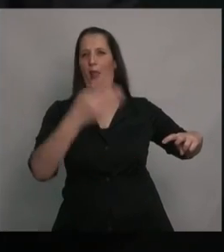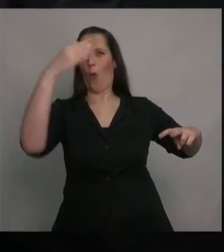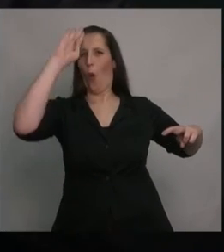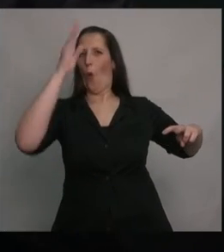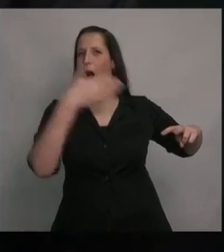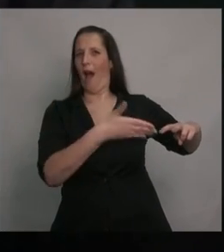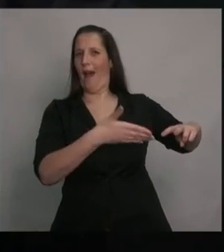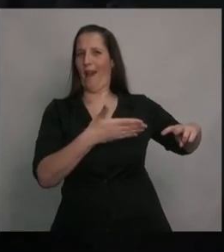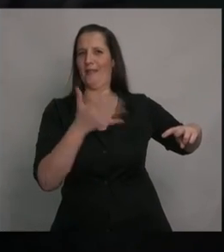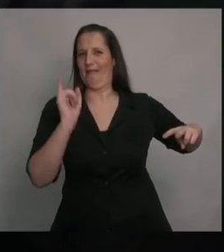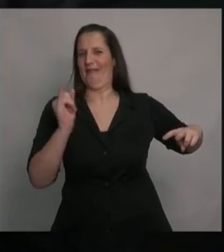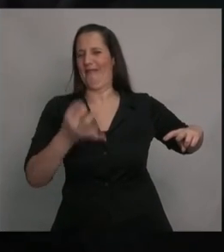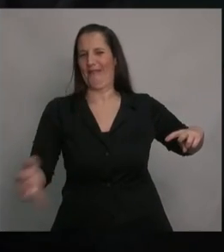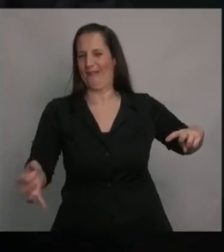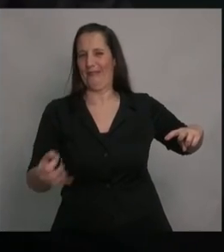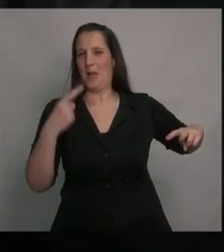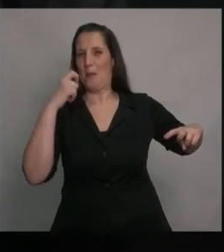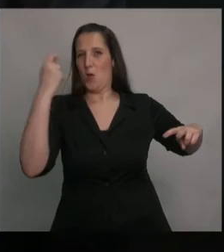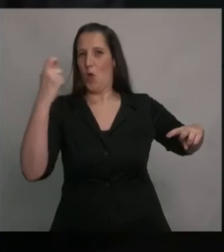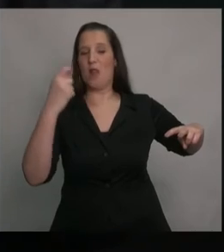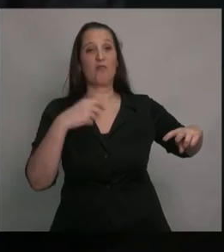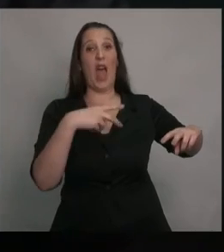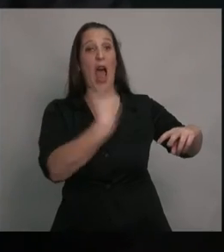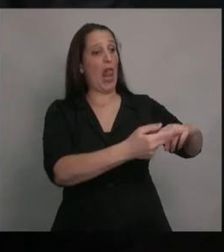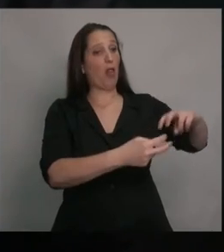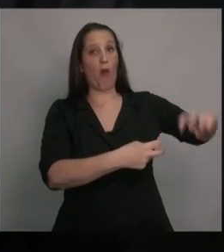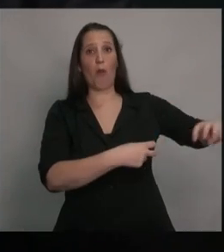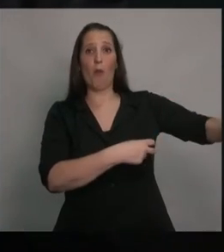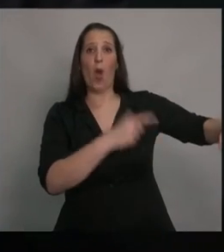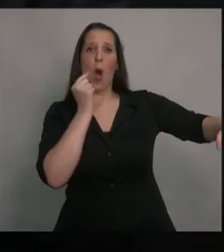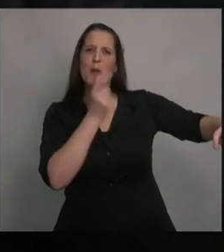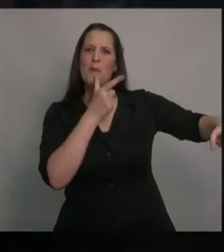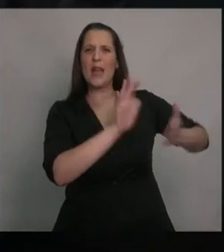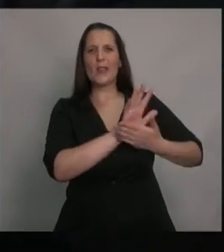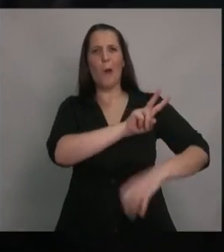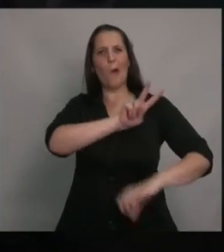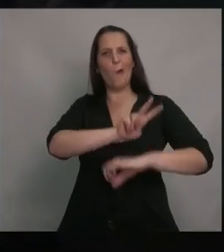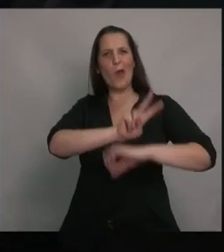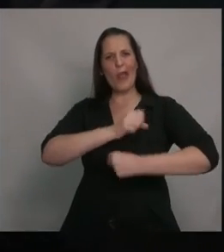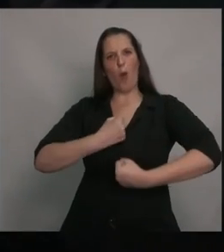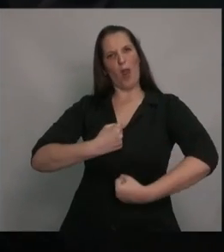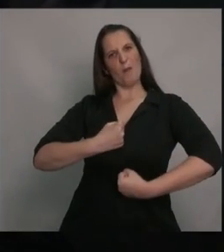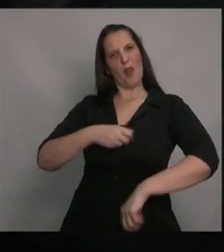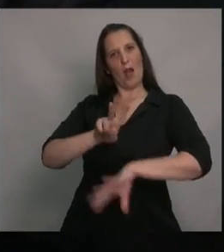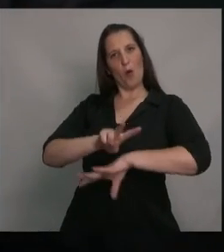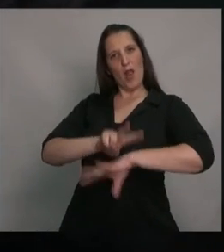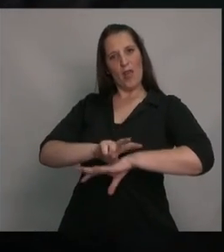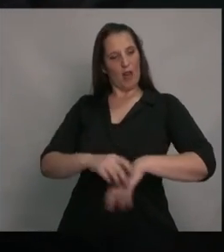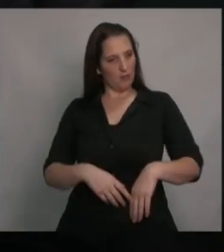¿no? Dos hombres fuertecitos. Que para mí eran los guardaespaldas, ¿no? Él no tenía ni que hablar, yo sabía que ese era el